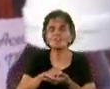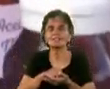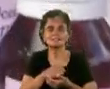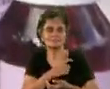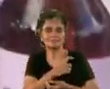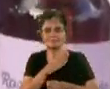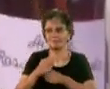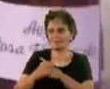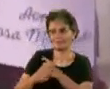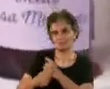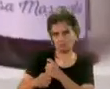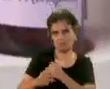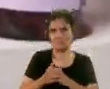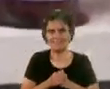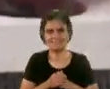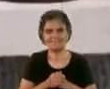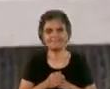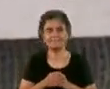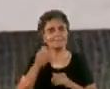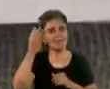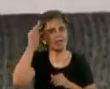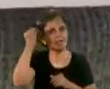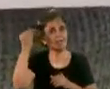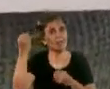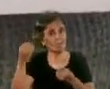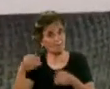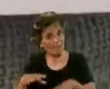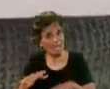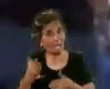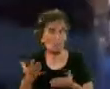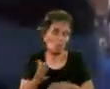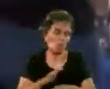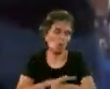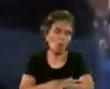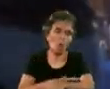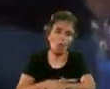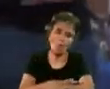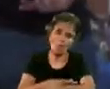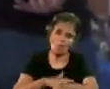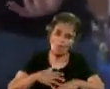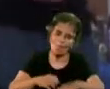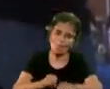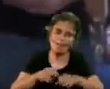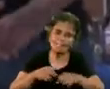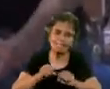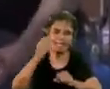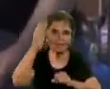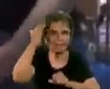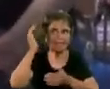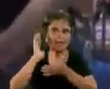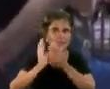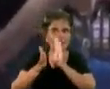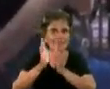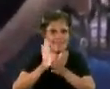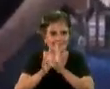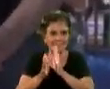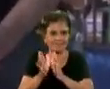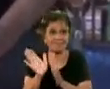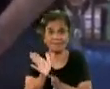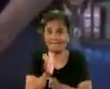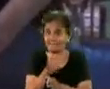desodorante. Tenés para la caída del cabello, para masaje, tratamiento capilar, para